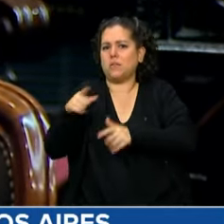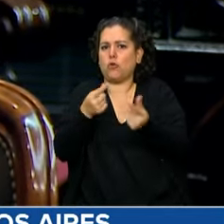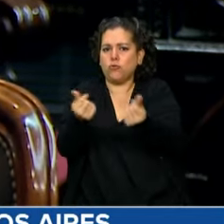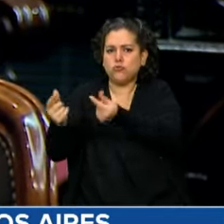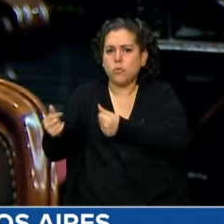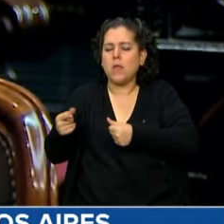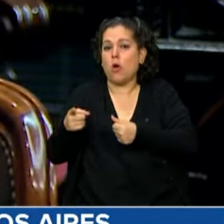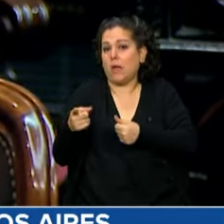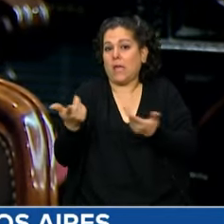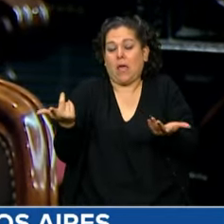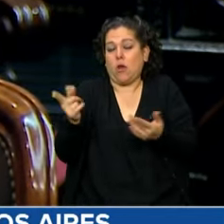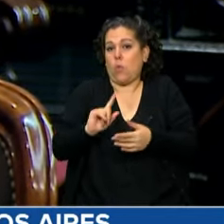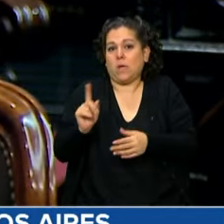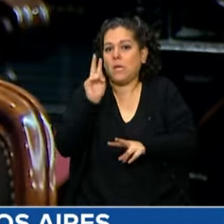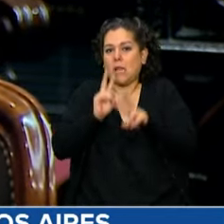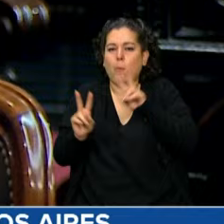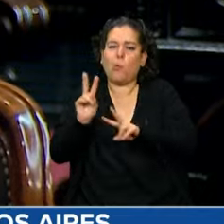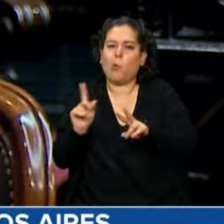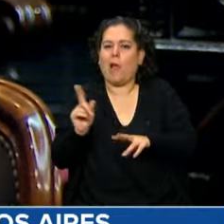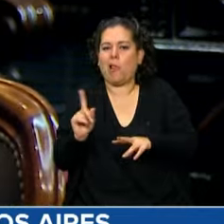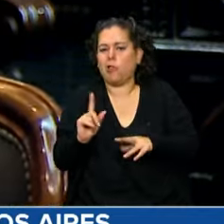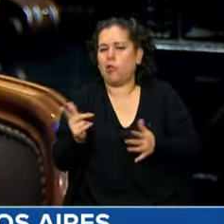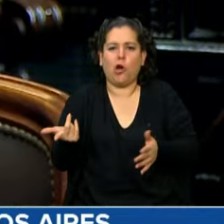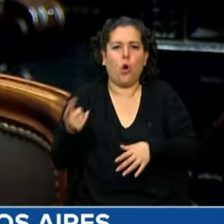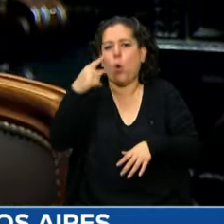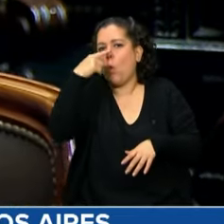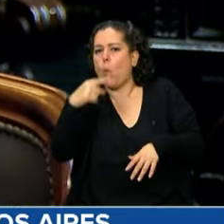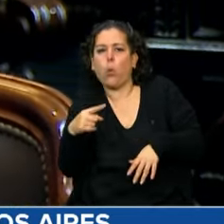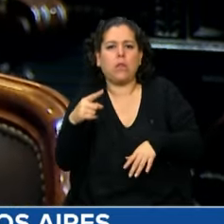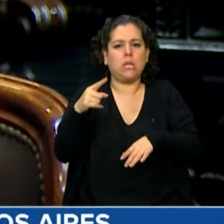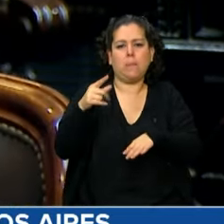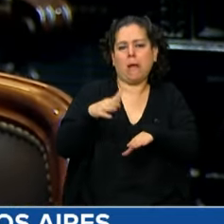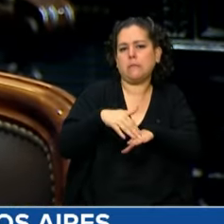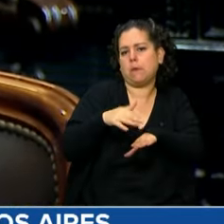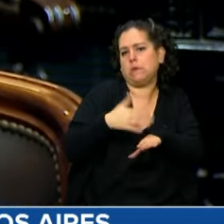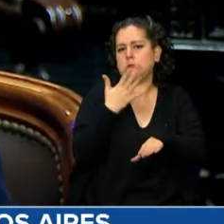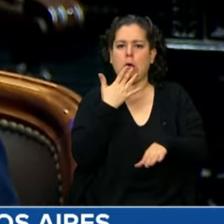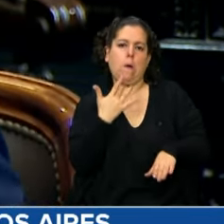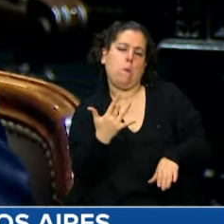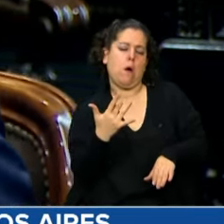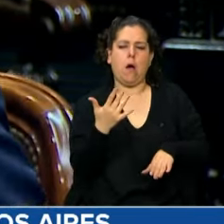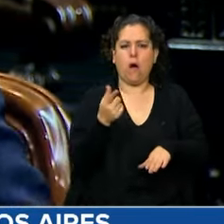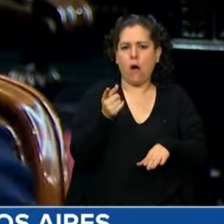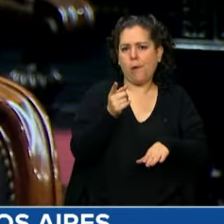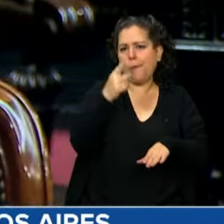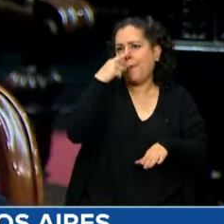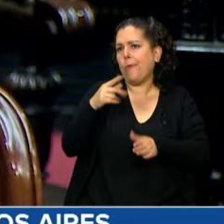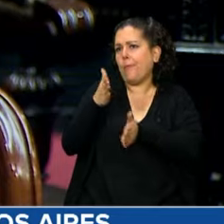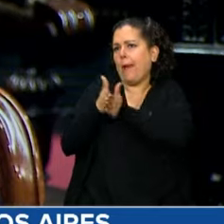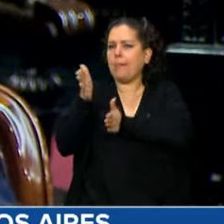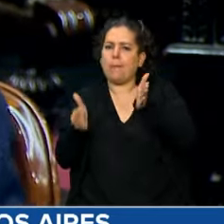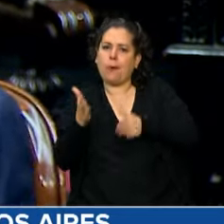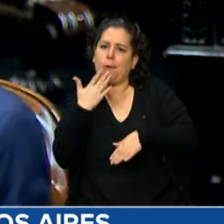que no es que están buscando presidenta la última temporada del último zapatito o la